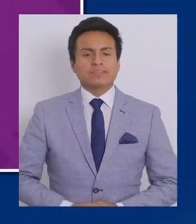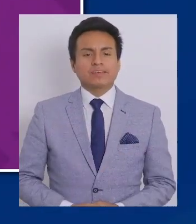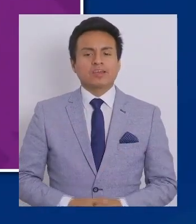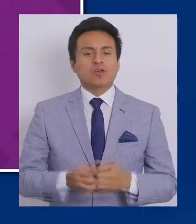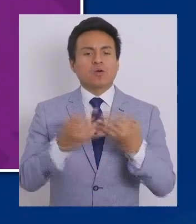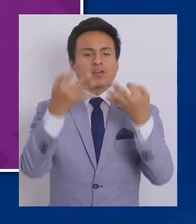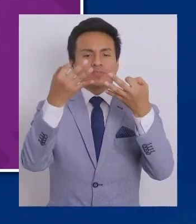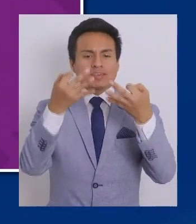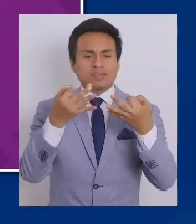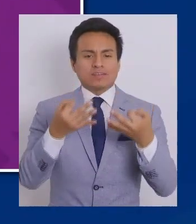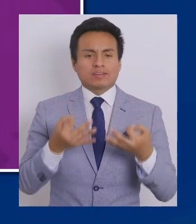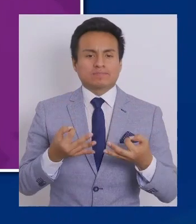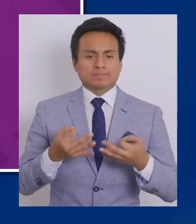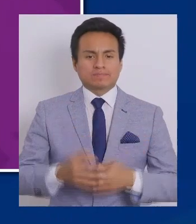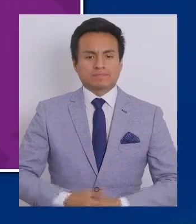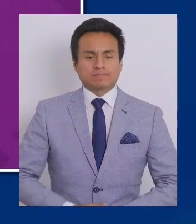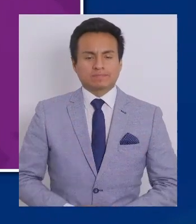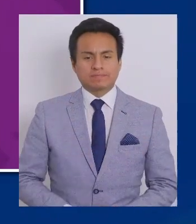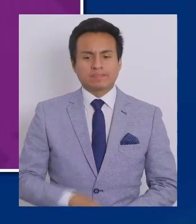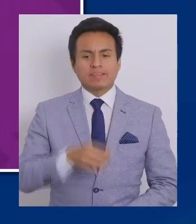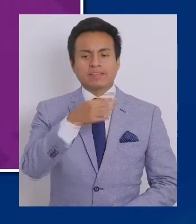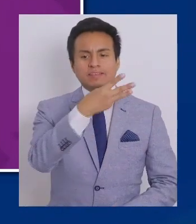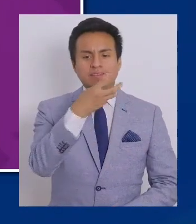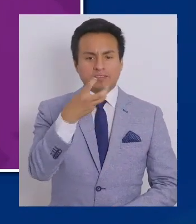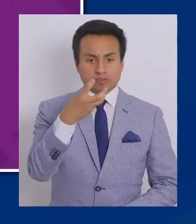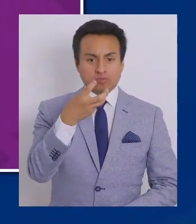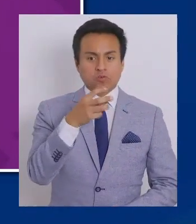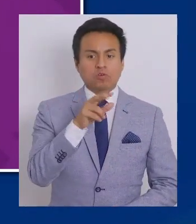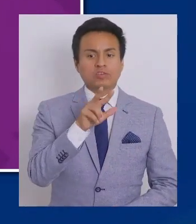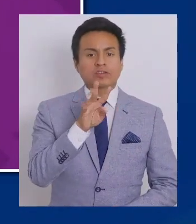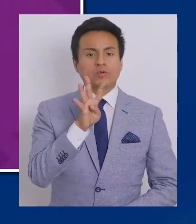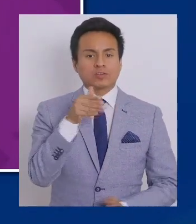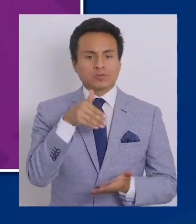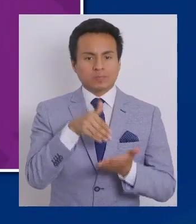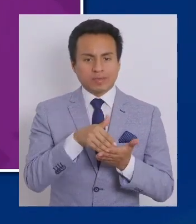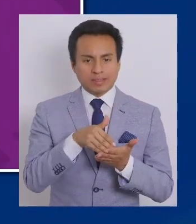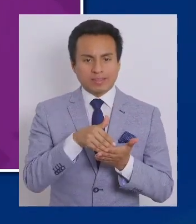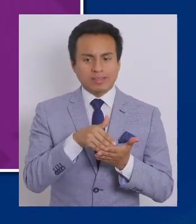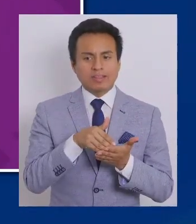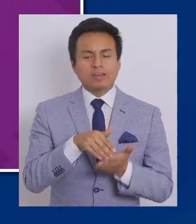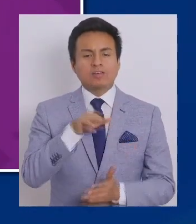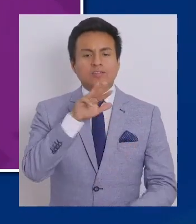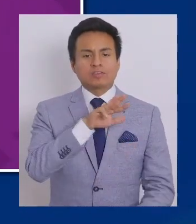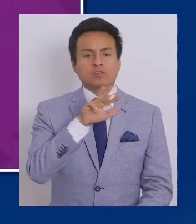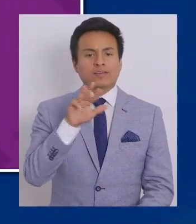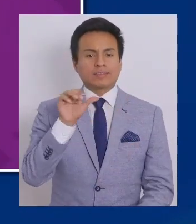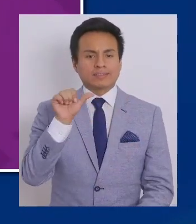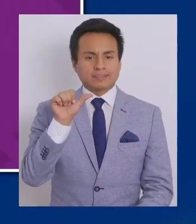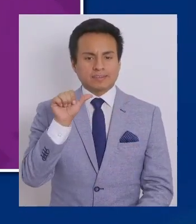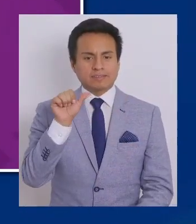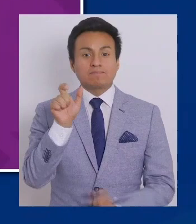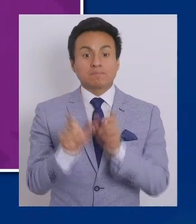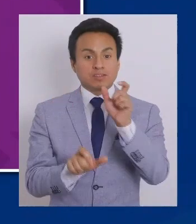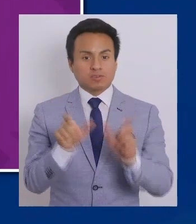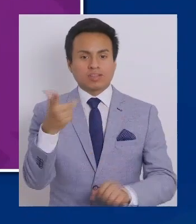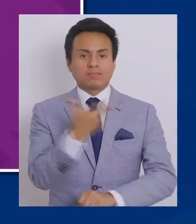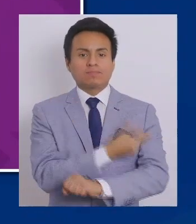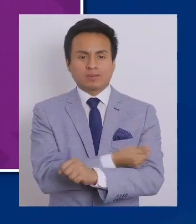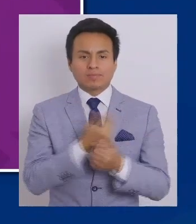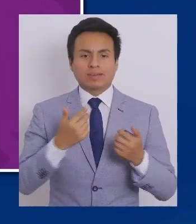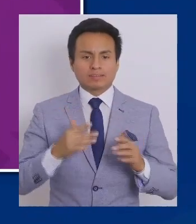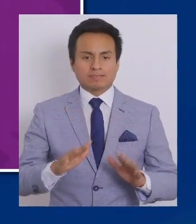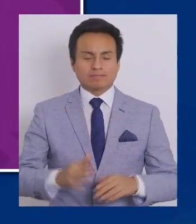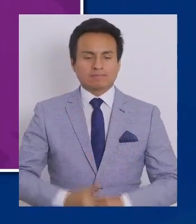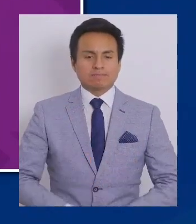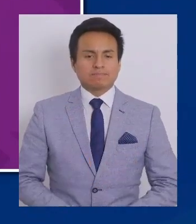a la cifra de 384 mil 996 personas vacunadas